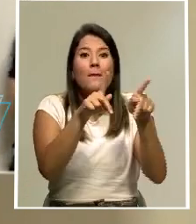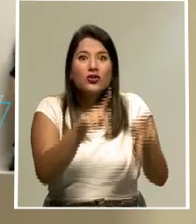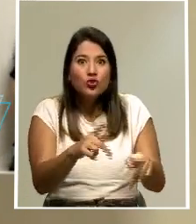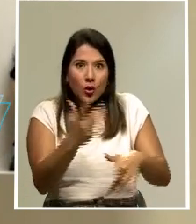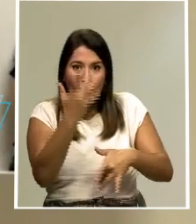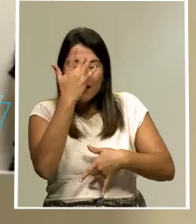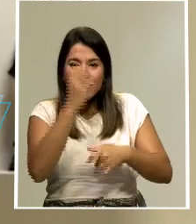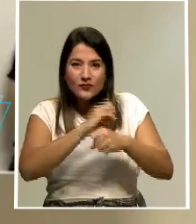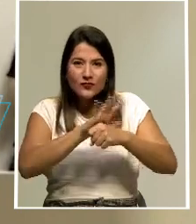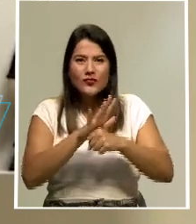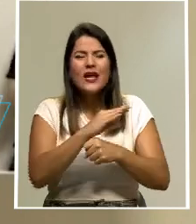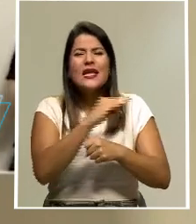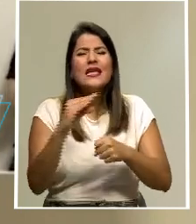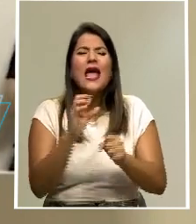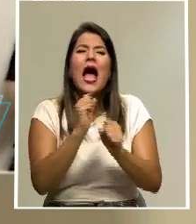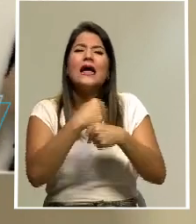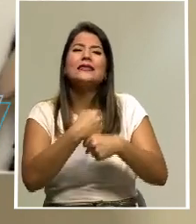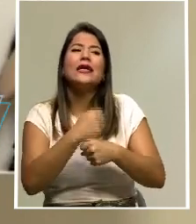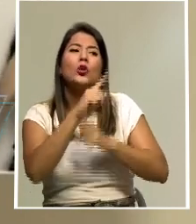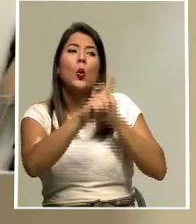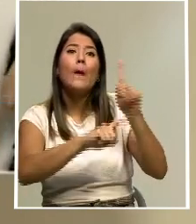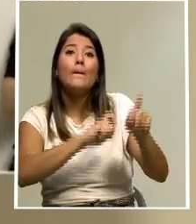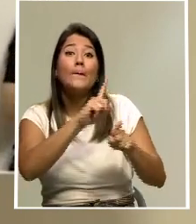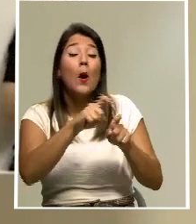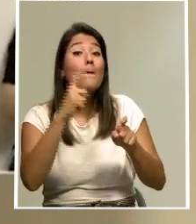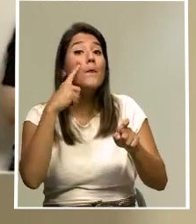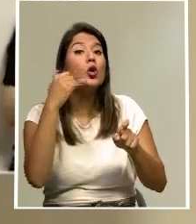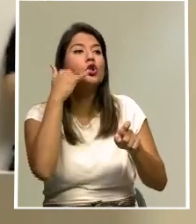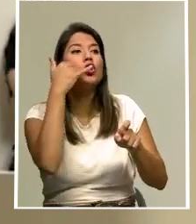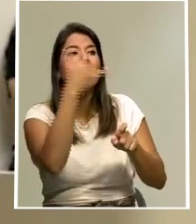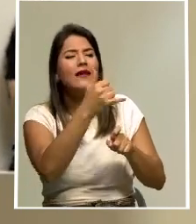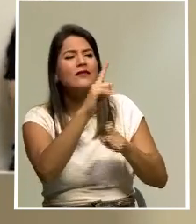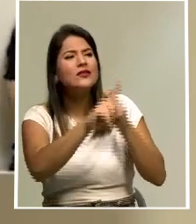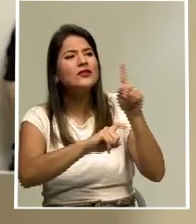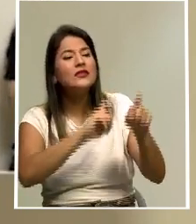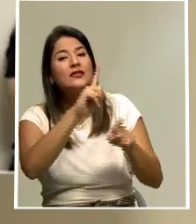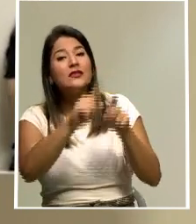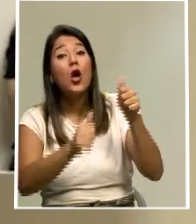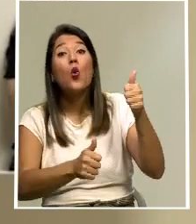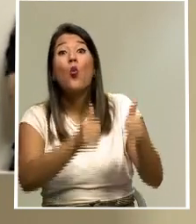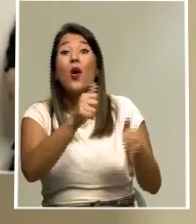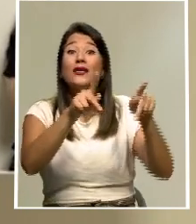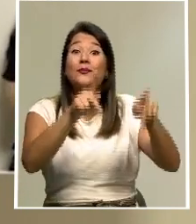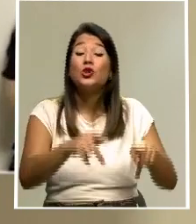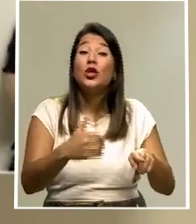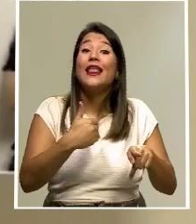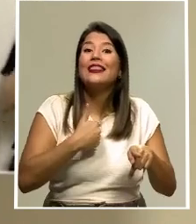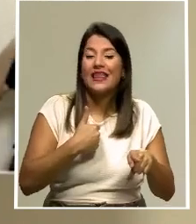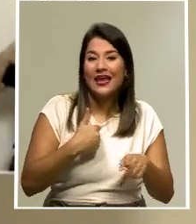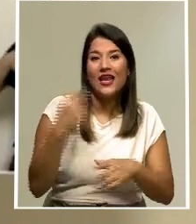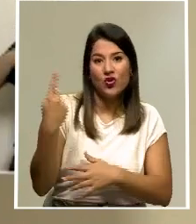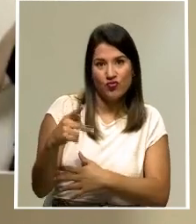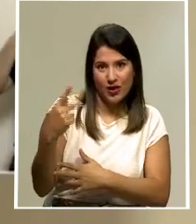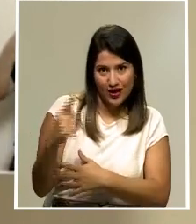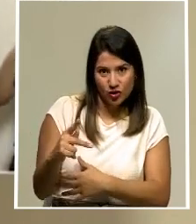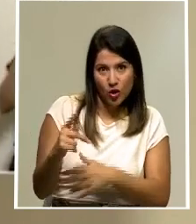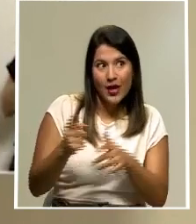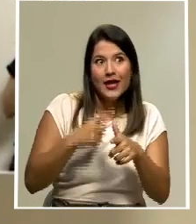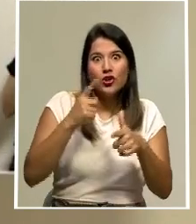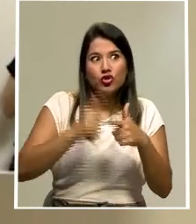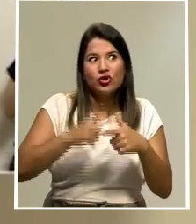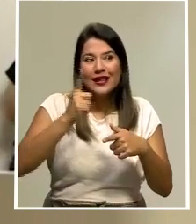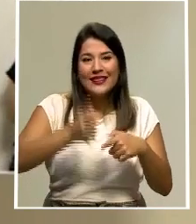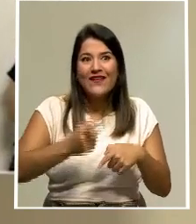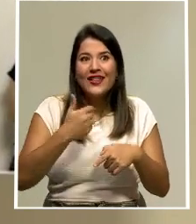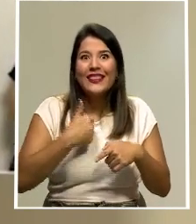de tamizaje por teléfono de quiénes son los pacientes que tienen factores de riesgo, que debe de dársele un